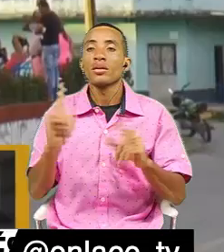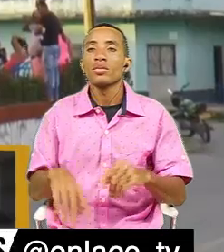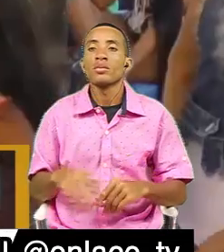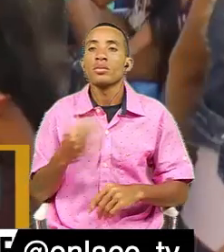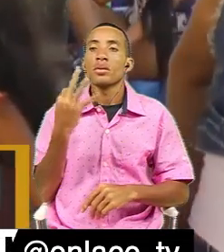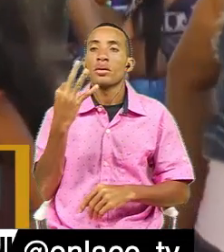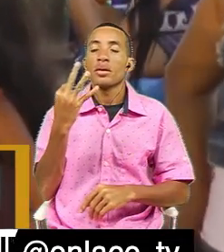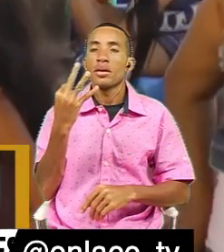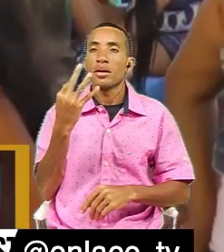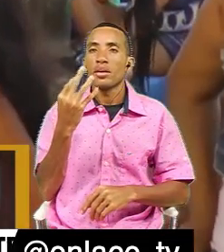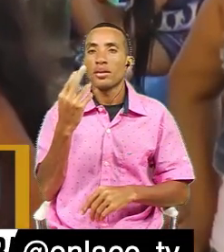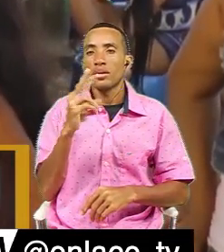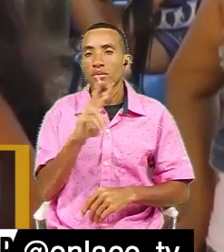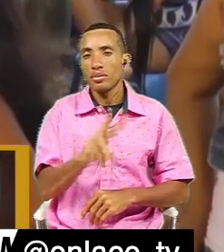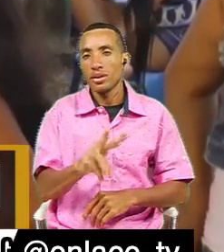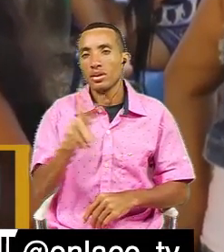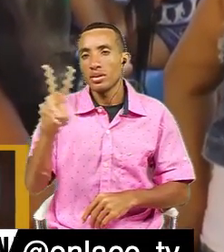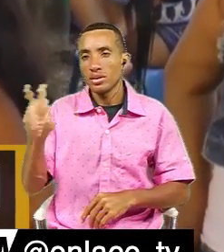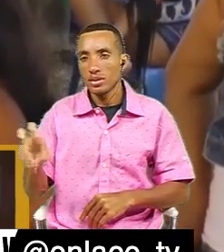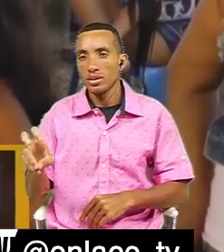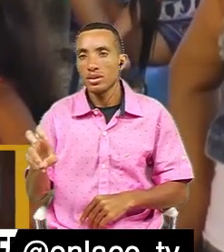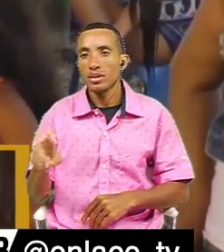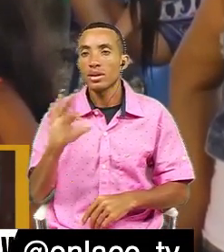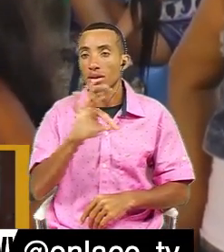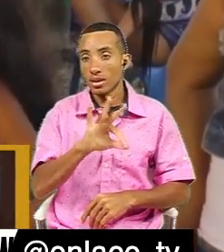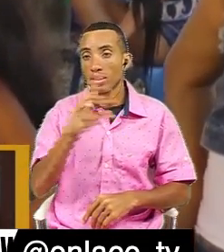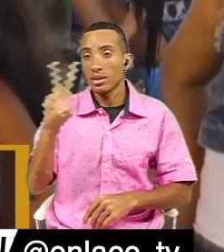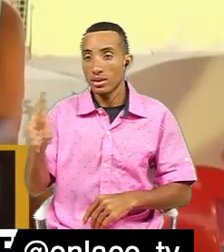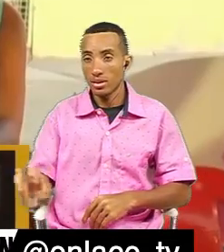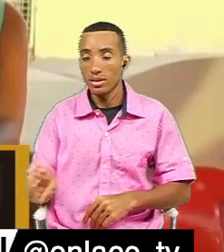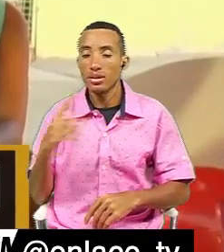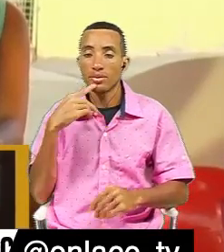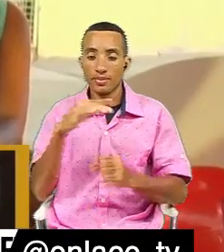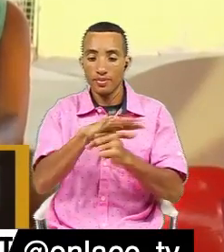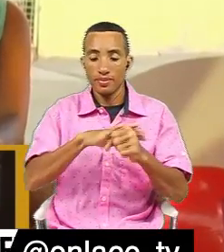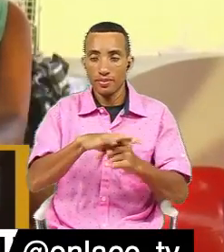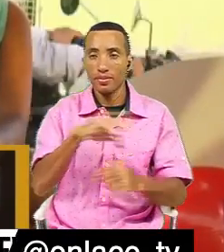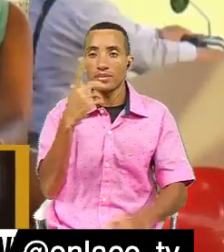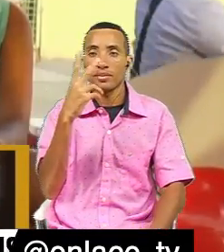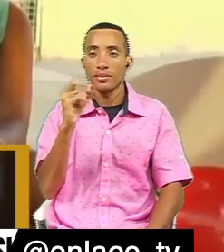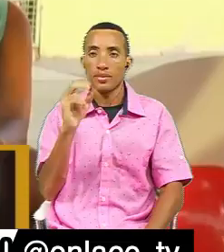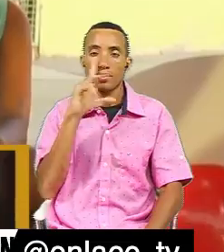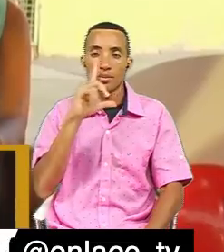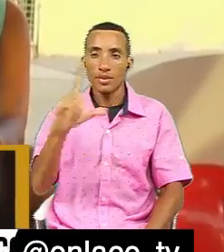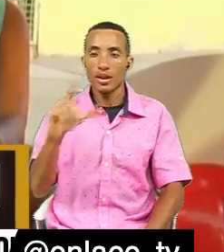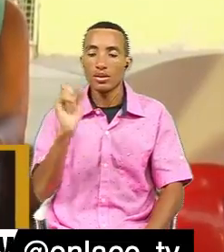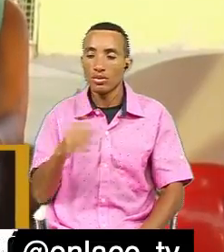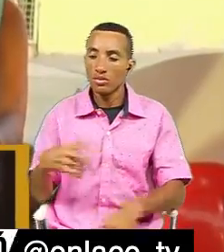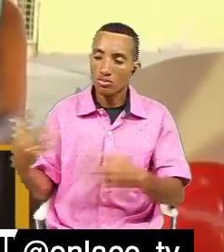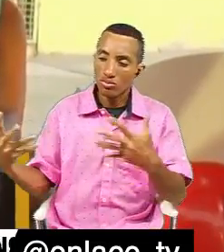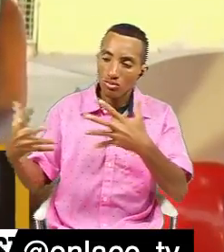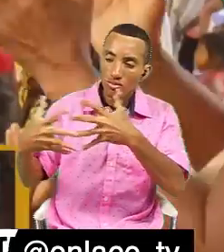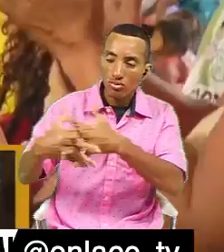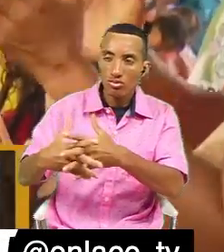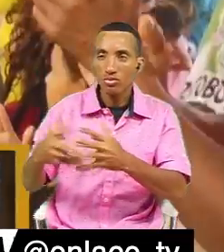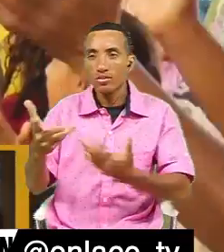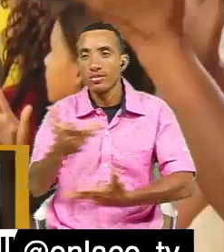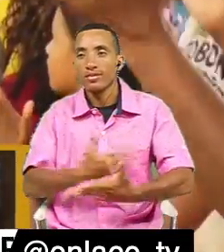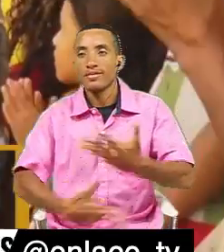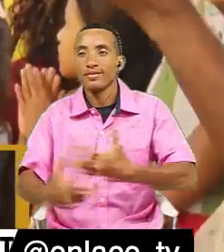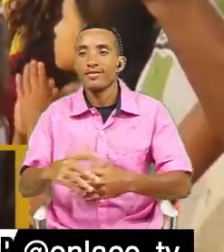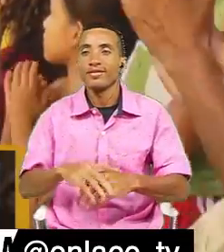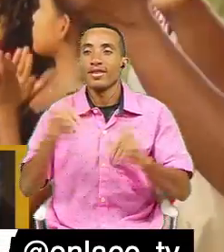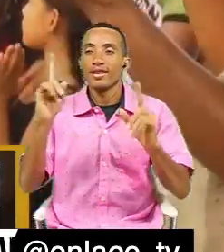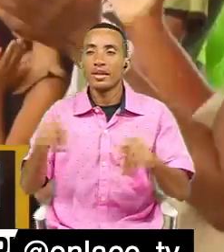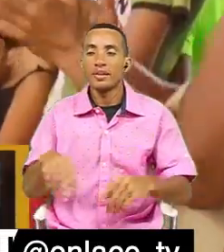de julio, fecha en la que la Junta de Acción Comunal en compañía de líderes se unieron para estrechar lazos de amistad y convivencia por medio de un